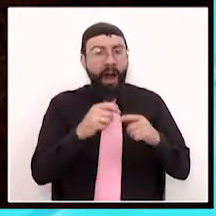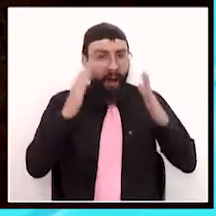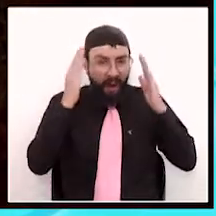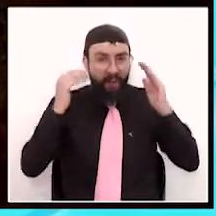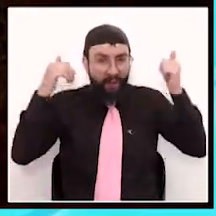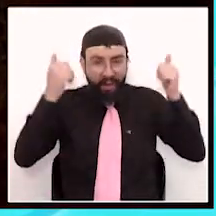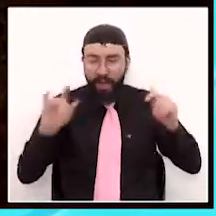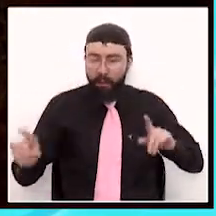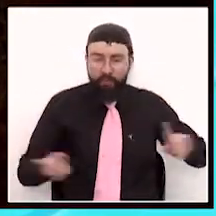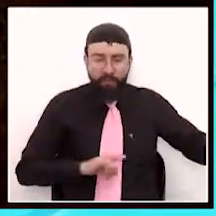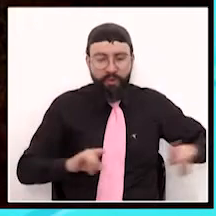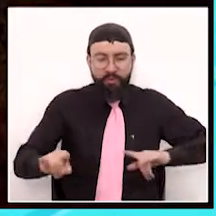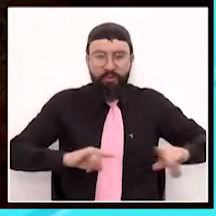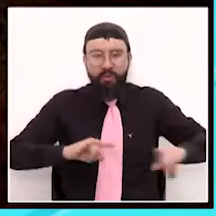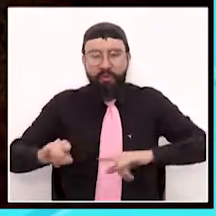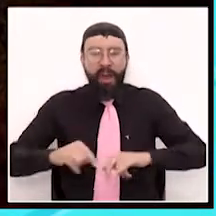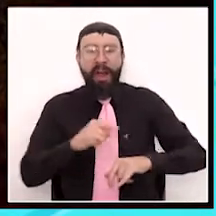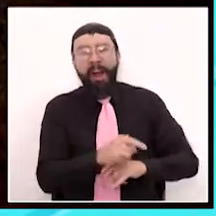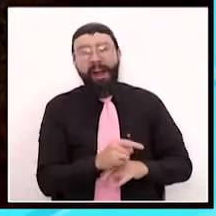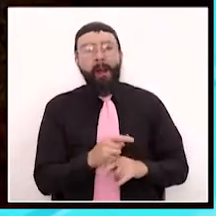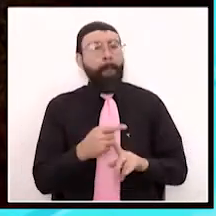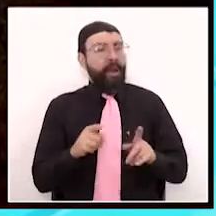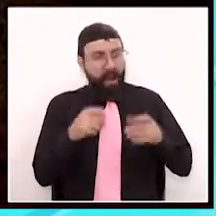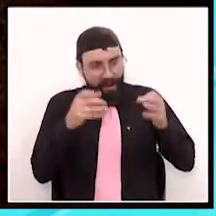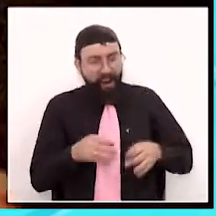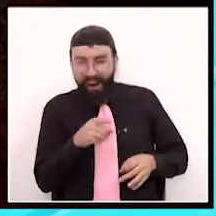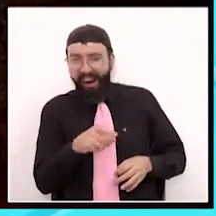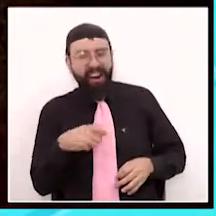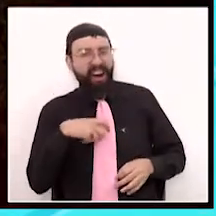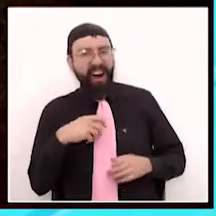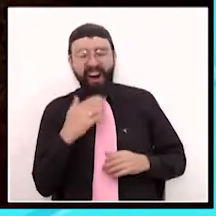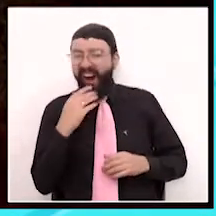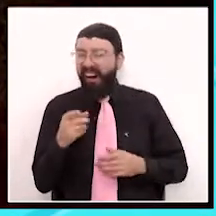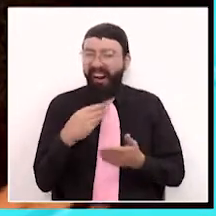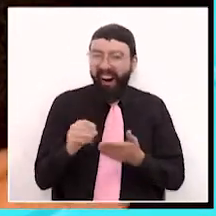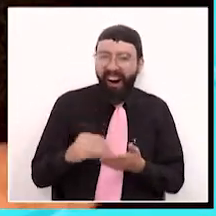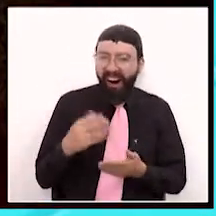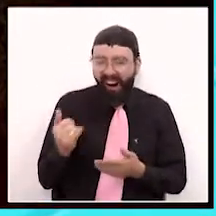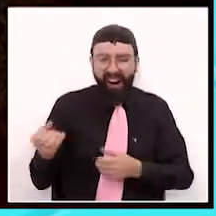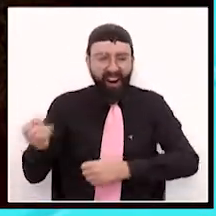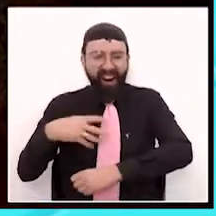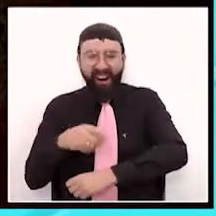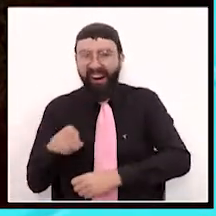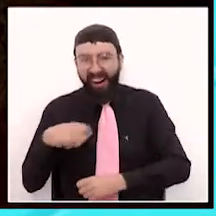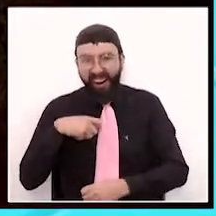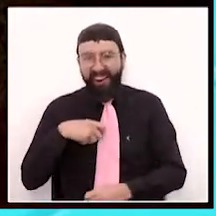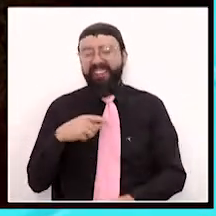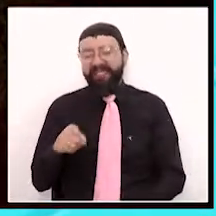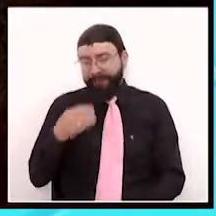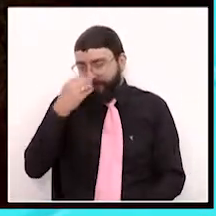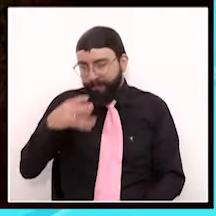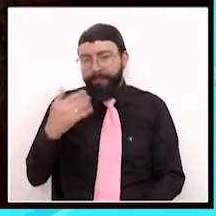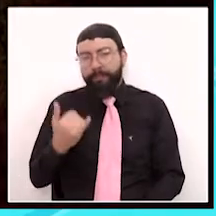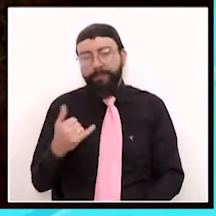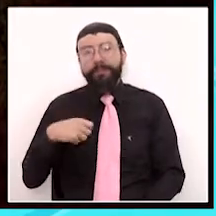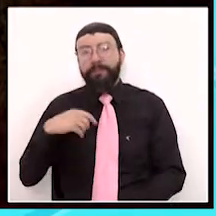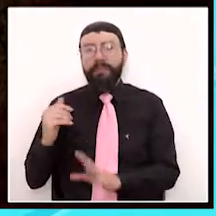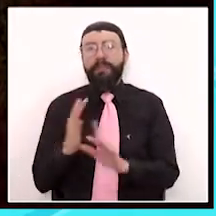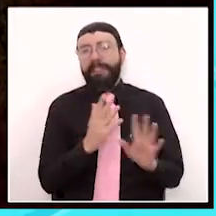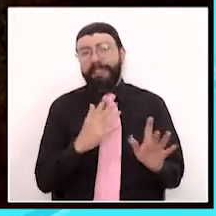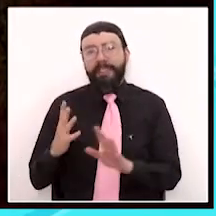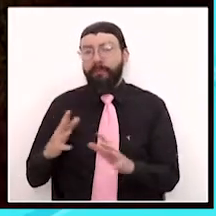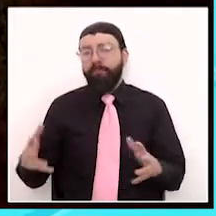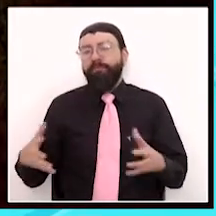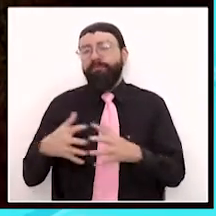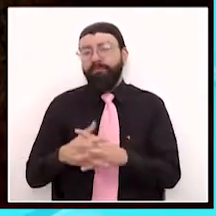avena de por sí no tiene gluten. Si compramos una avena de supermercado, la mayoría de avenas de supermercado vienen contaminadas con trigo. Entonces